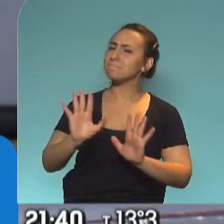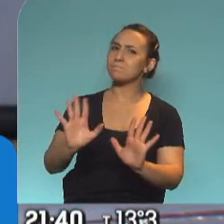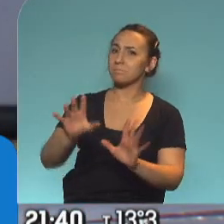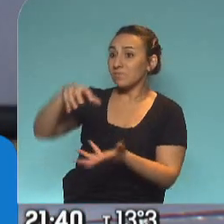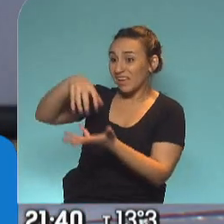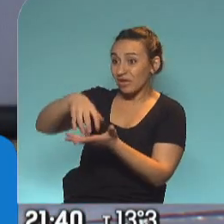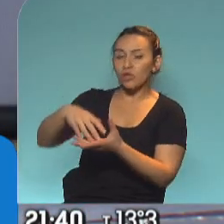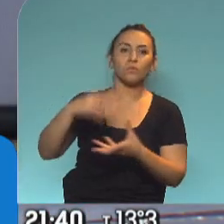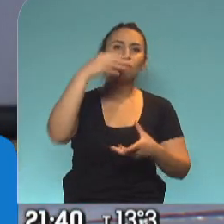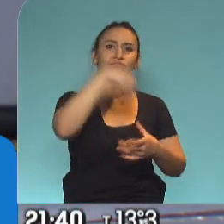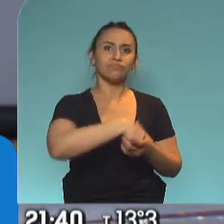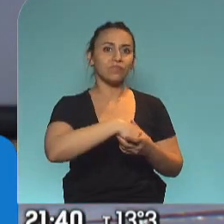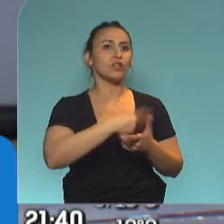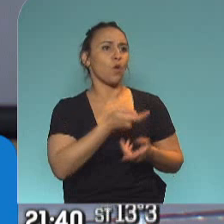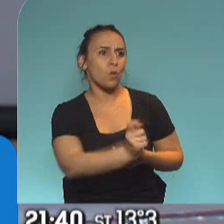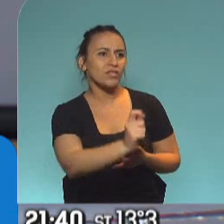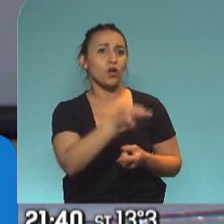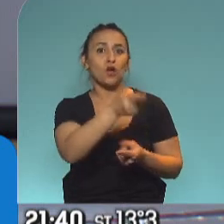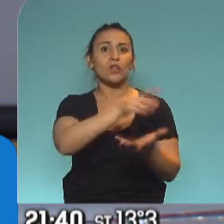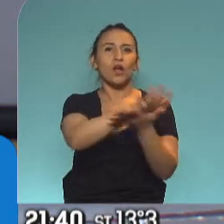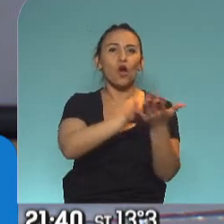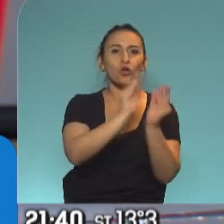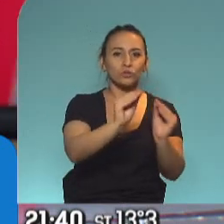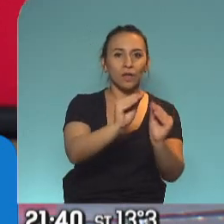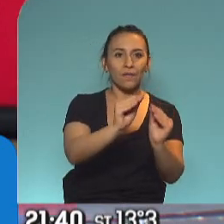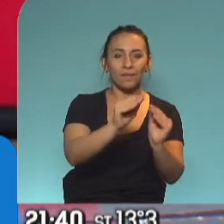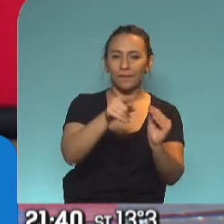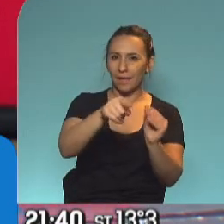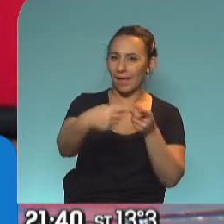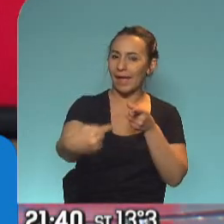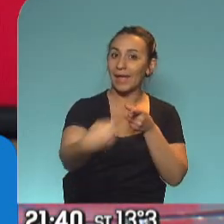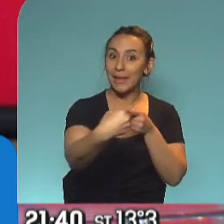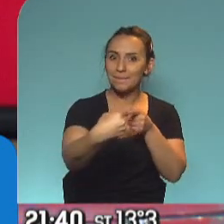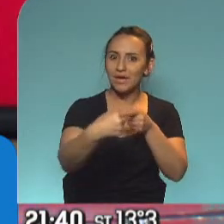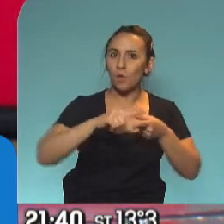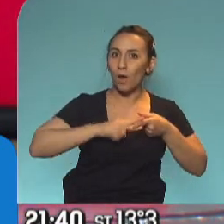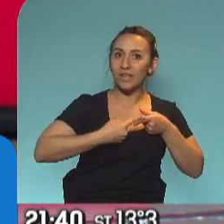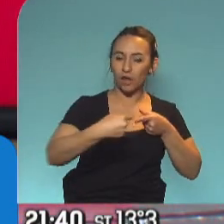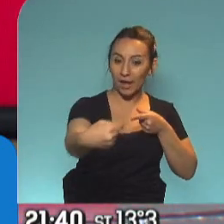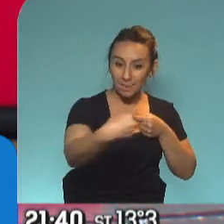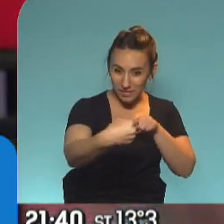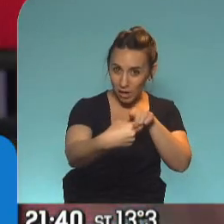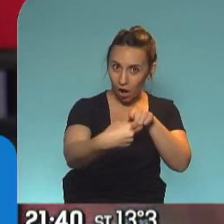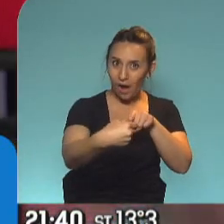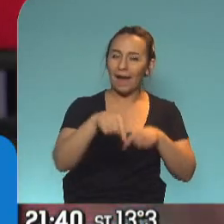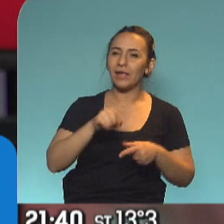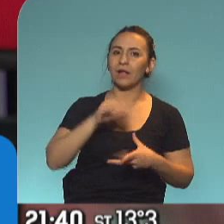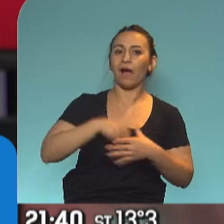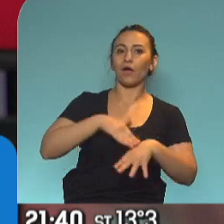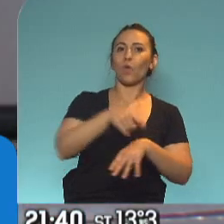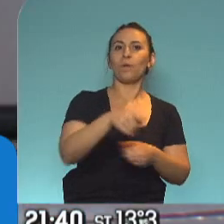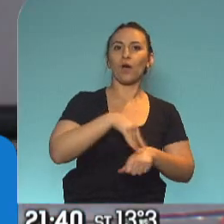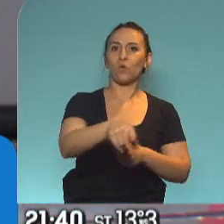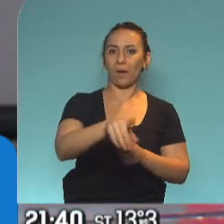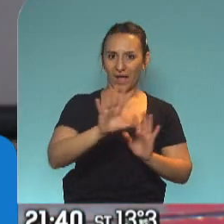en causas de corrupción de los enemigos políticos del gobierno. Ajá. ¿Recordás un poquito? No querello